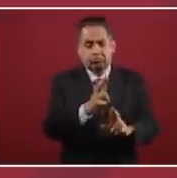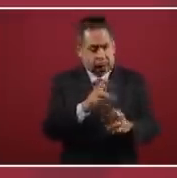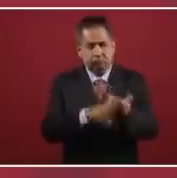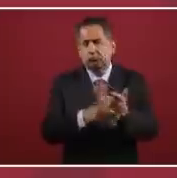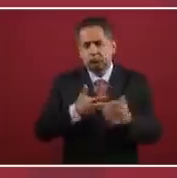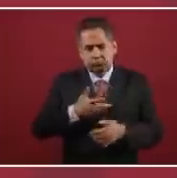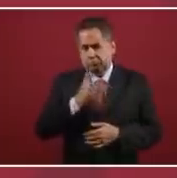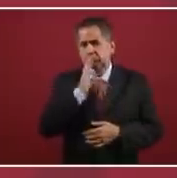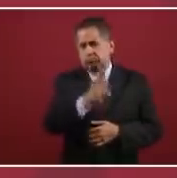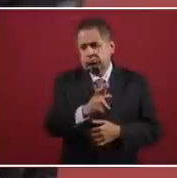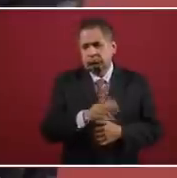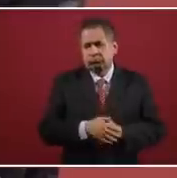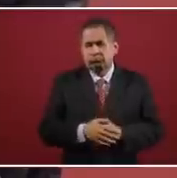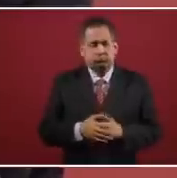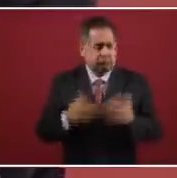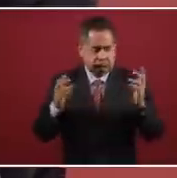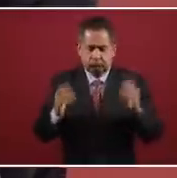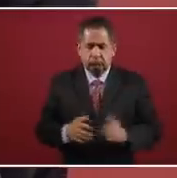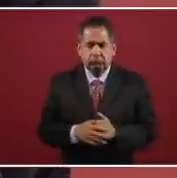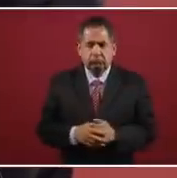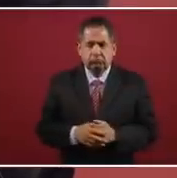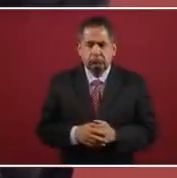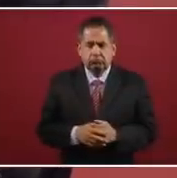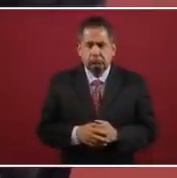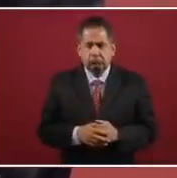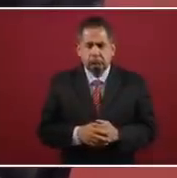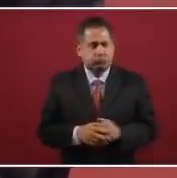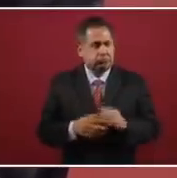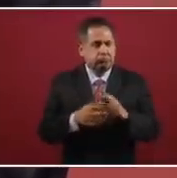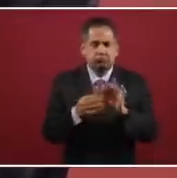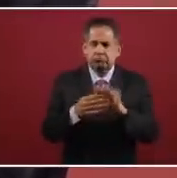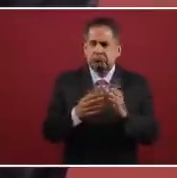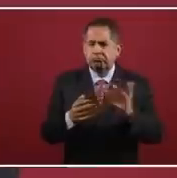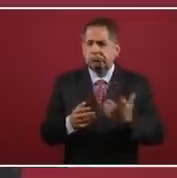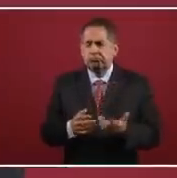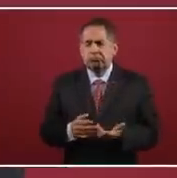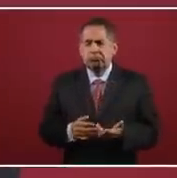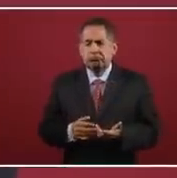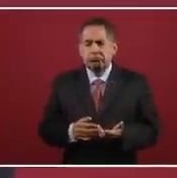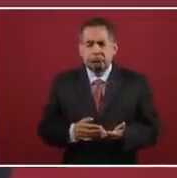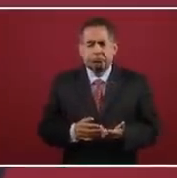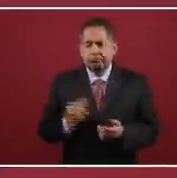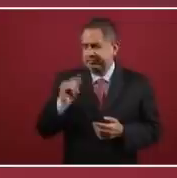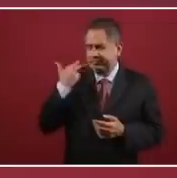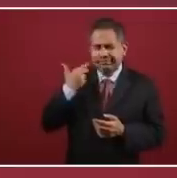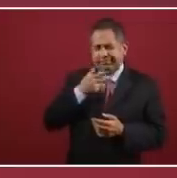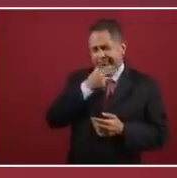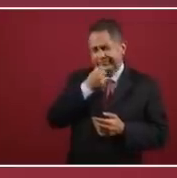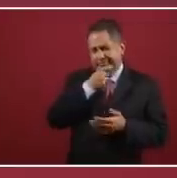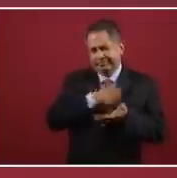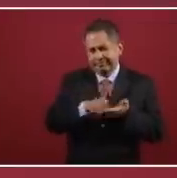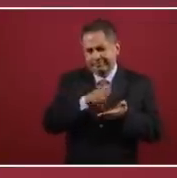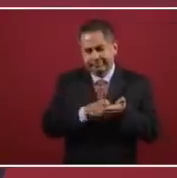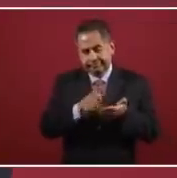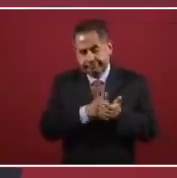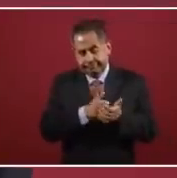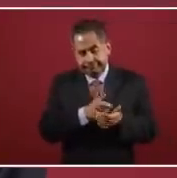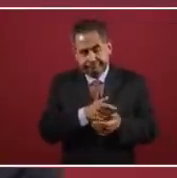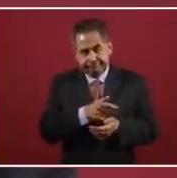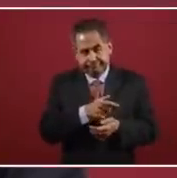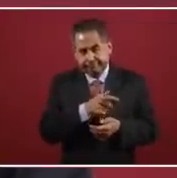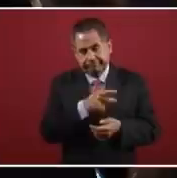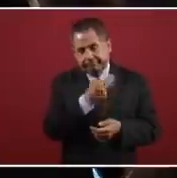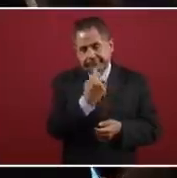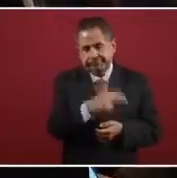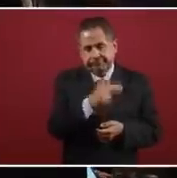Porque a veces dicen, hace poco un escritor, que por respeto no